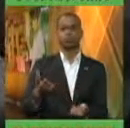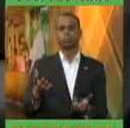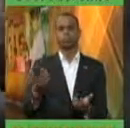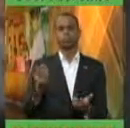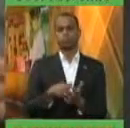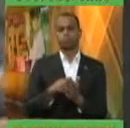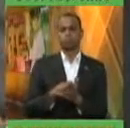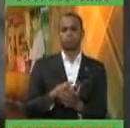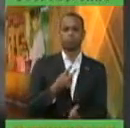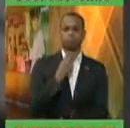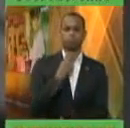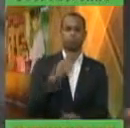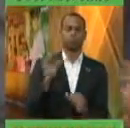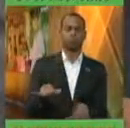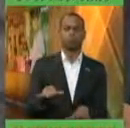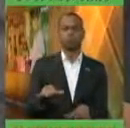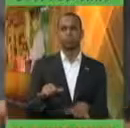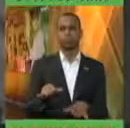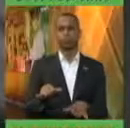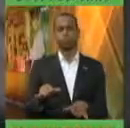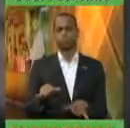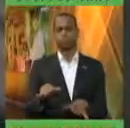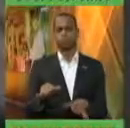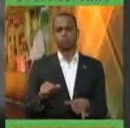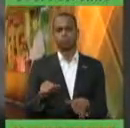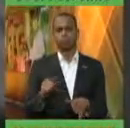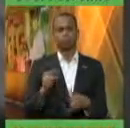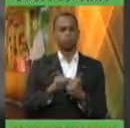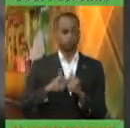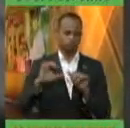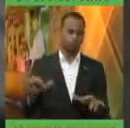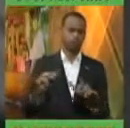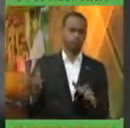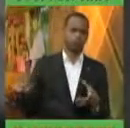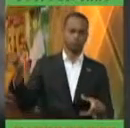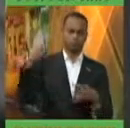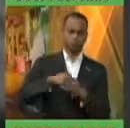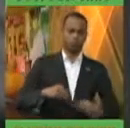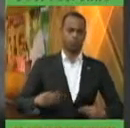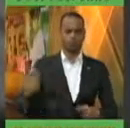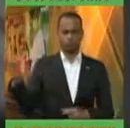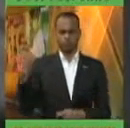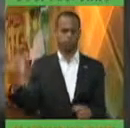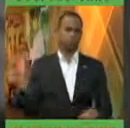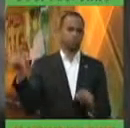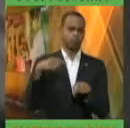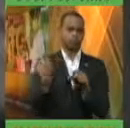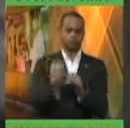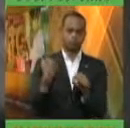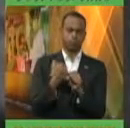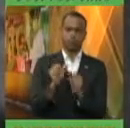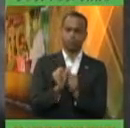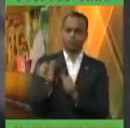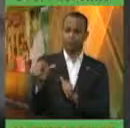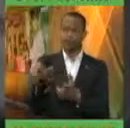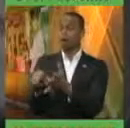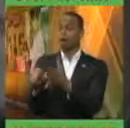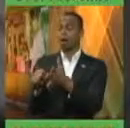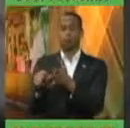con las limitaciones que tenemos en el discípulo yo lo entiendo como bien metido por acá trabajando a esta distancia cuando